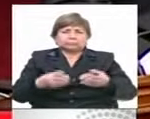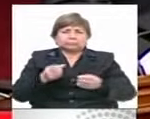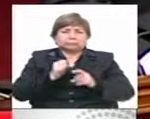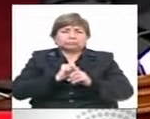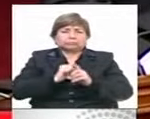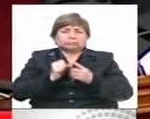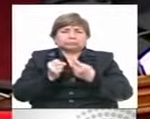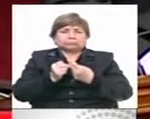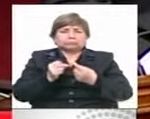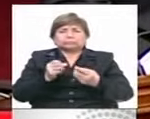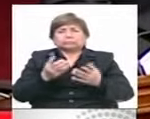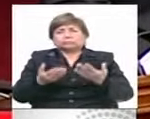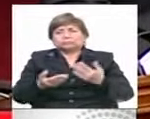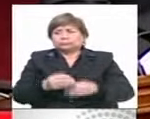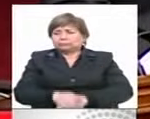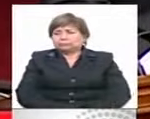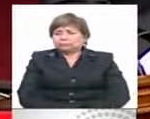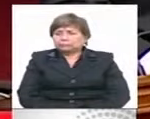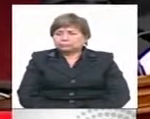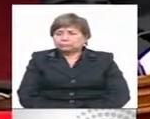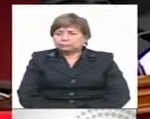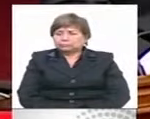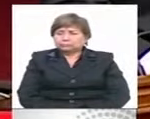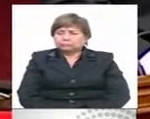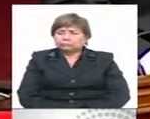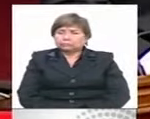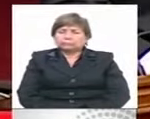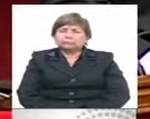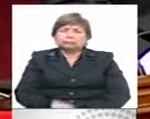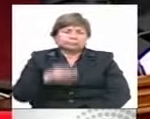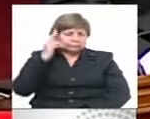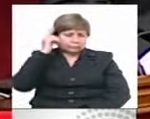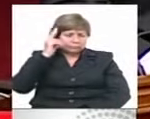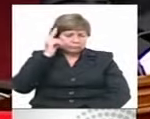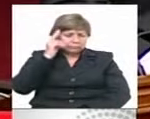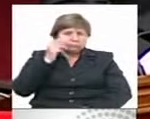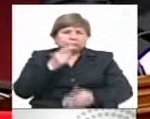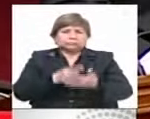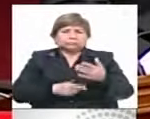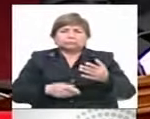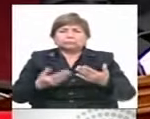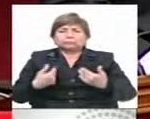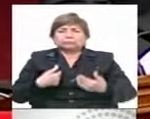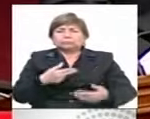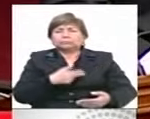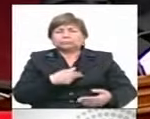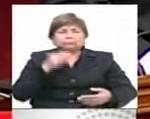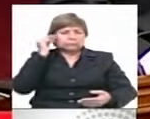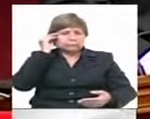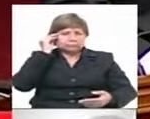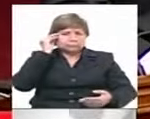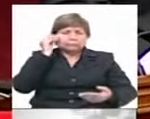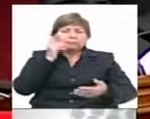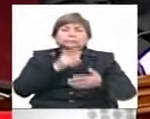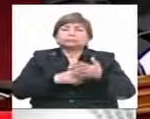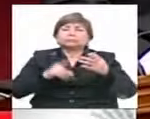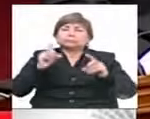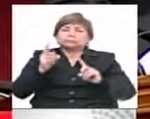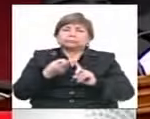y desapareciendo el mercado. Por eso, nosotros analizamos